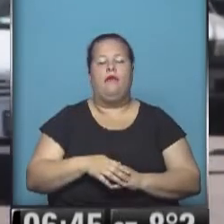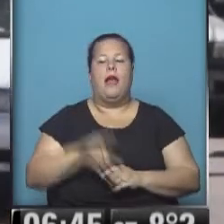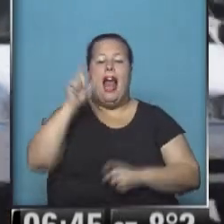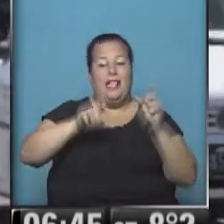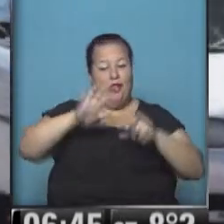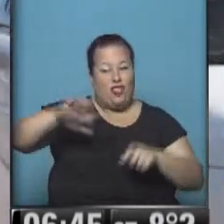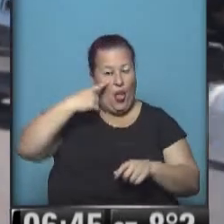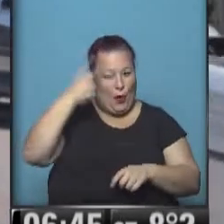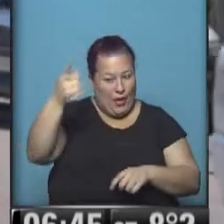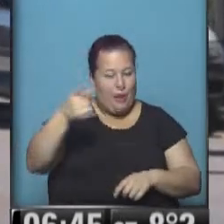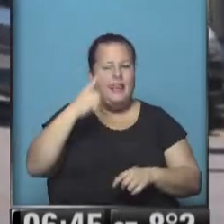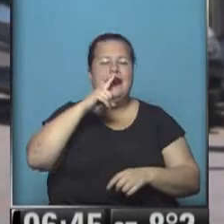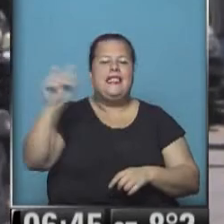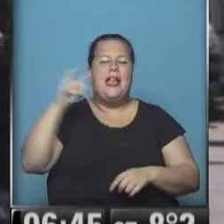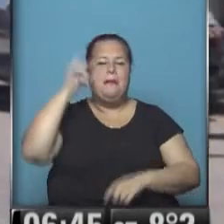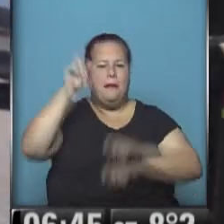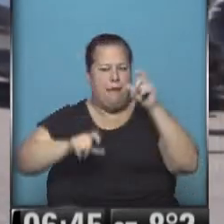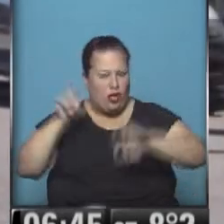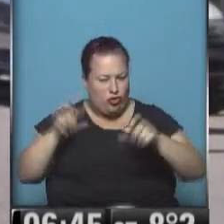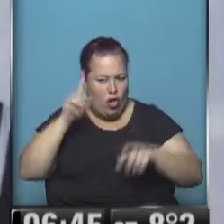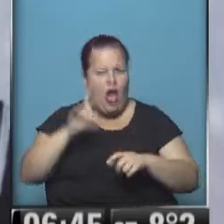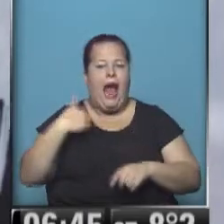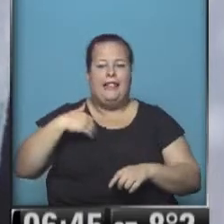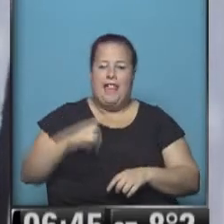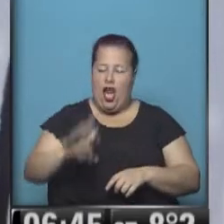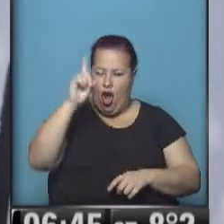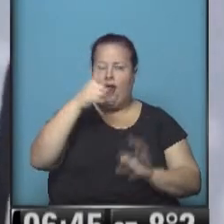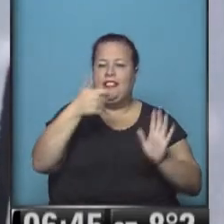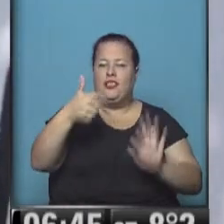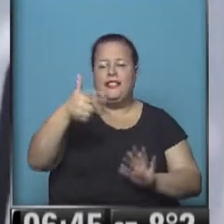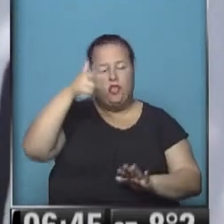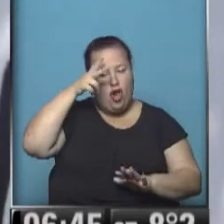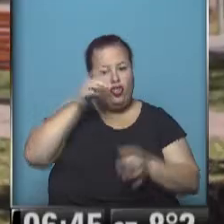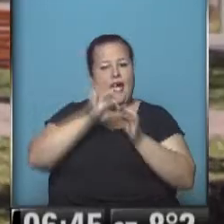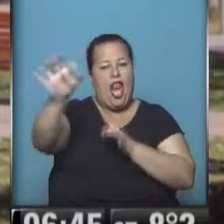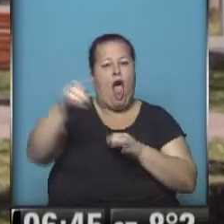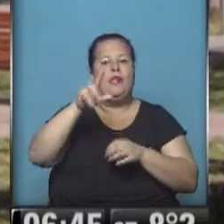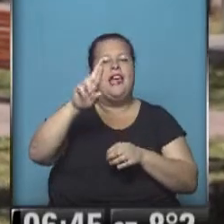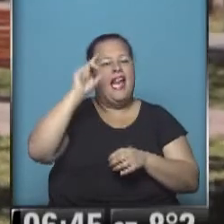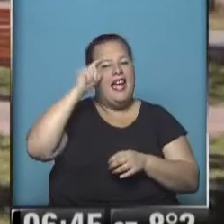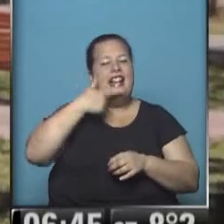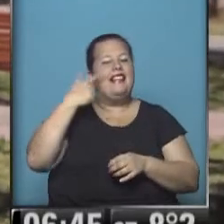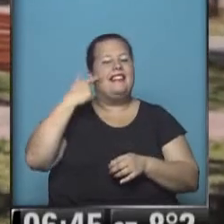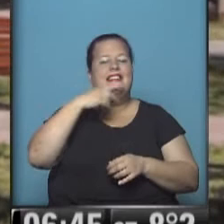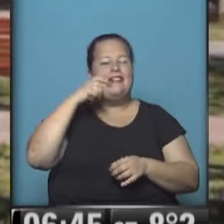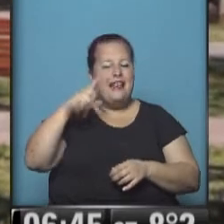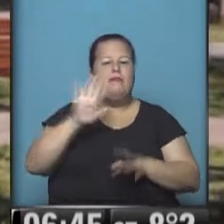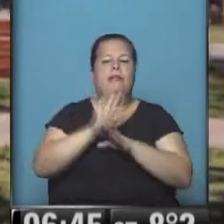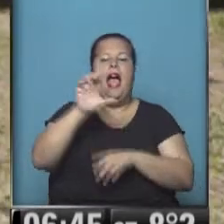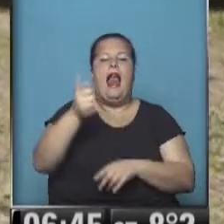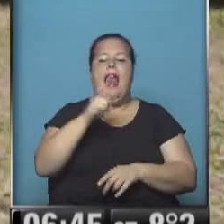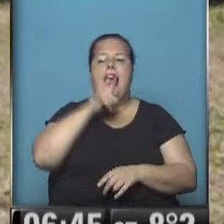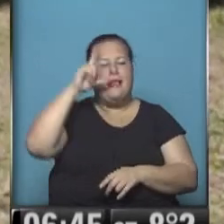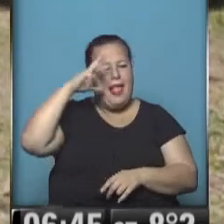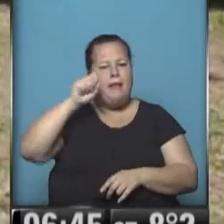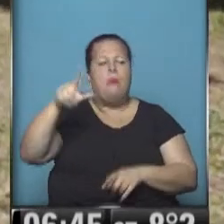pensé 100 mil habitantes hay en el norte argentino a 168 kilómetros de resistencia conocida como la termal por